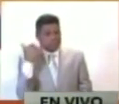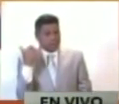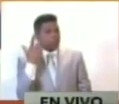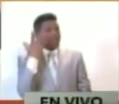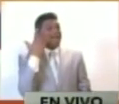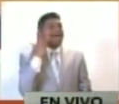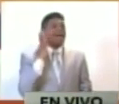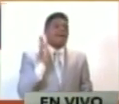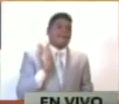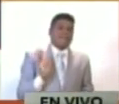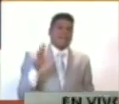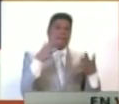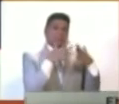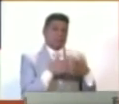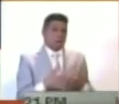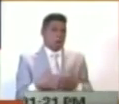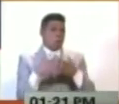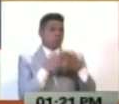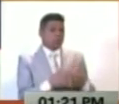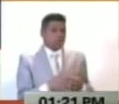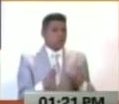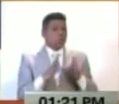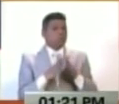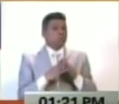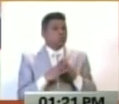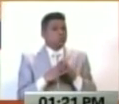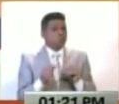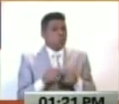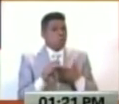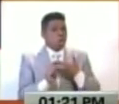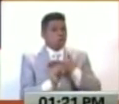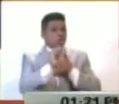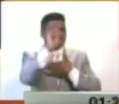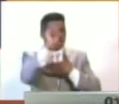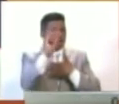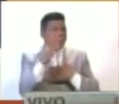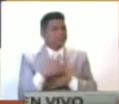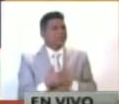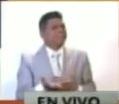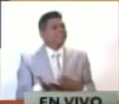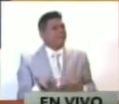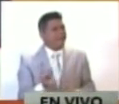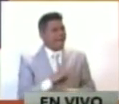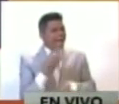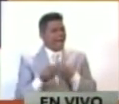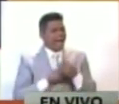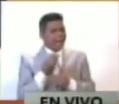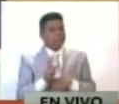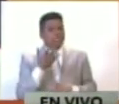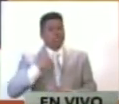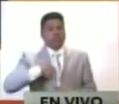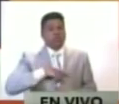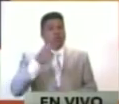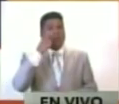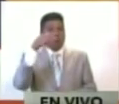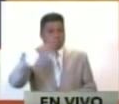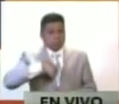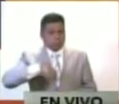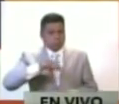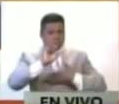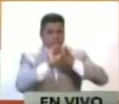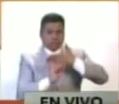socavar la soberanía y la independencia de nuestros países, nosotros les ratificamos que acá, desde los pueblos del sur, nosotros